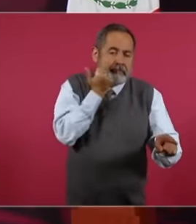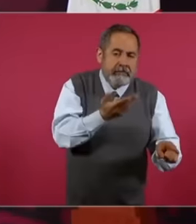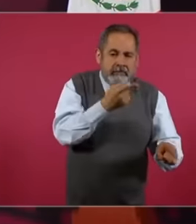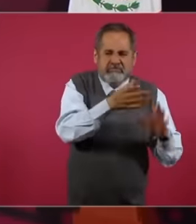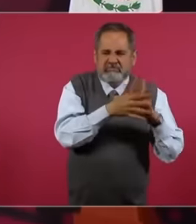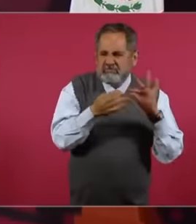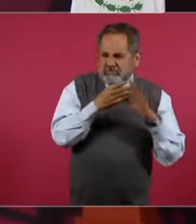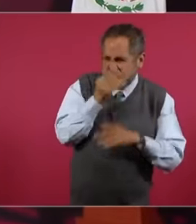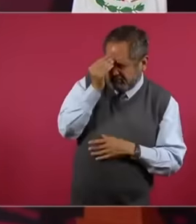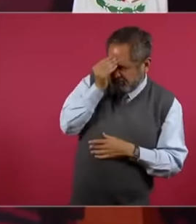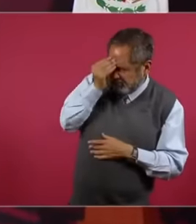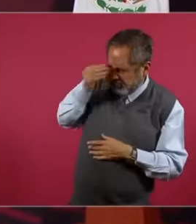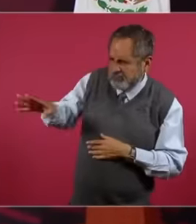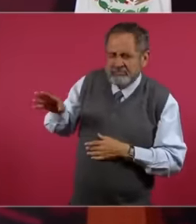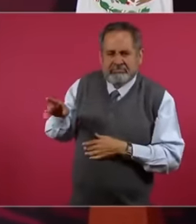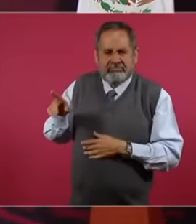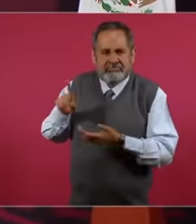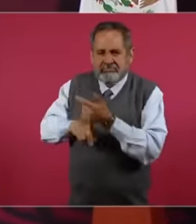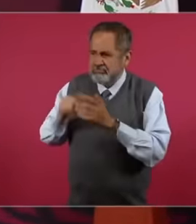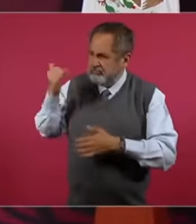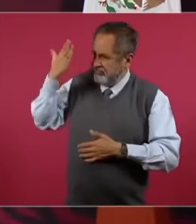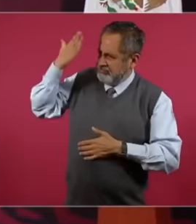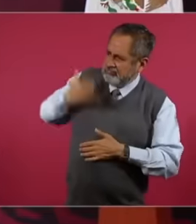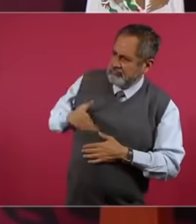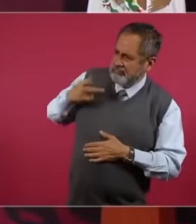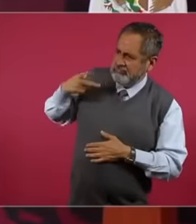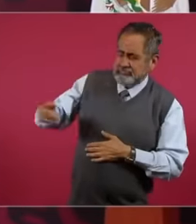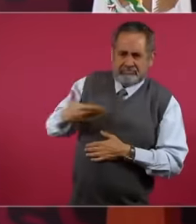de socavar la imagen,